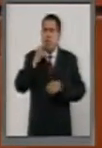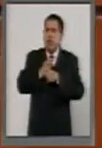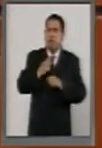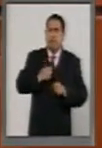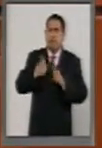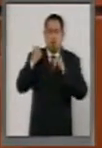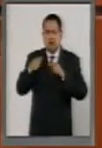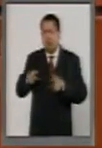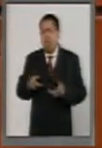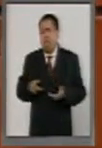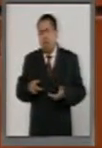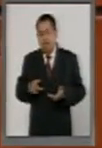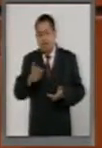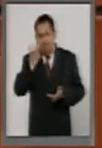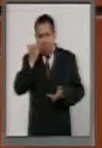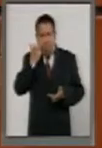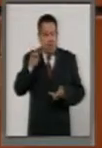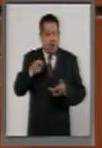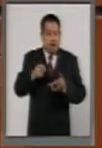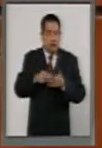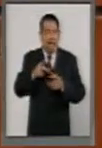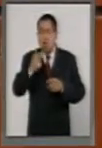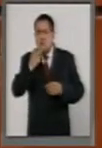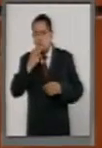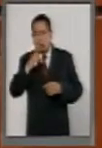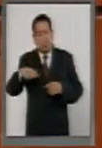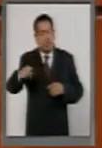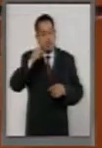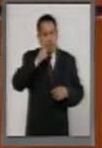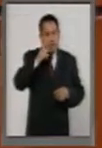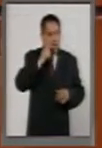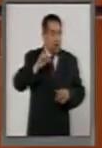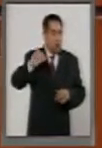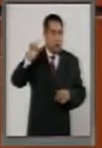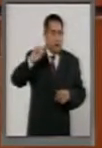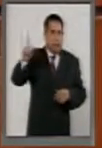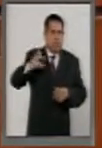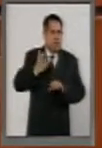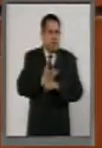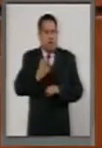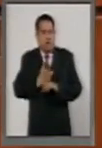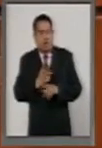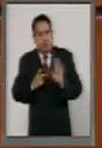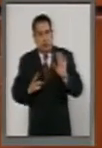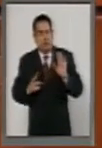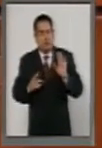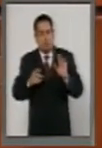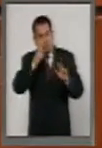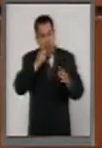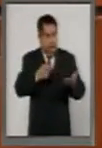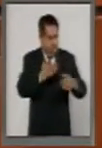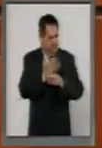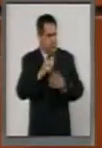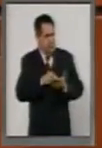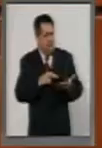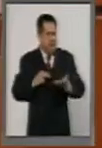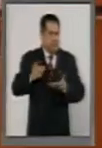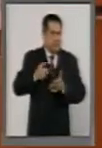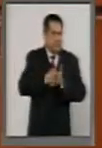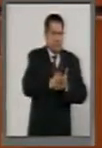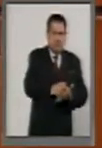es una práctica constante que utilizan las autoridades migratorias de los Estados Unidos